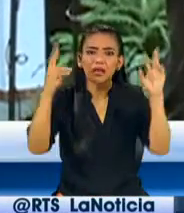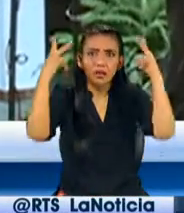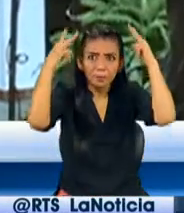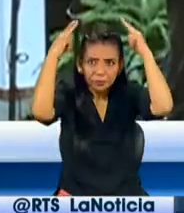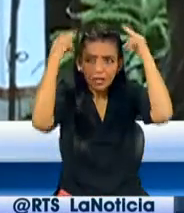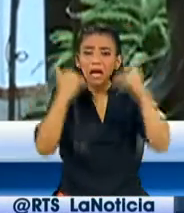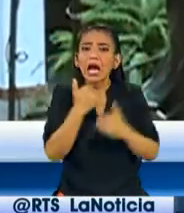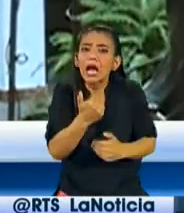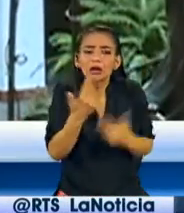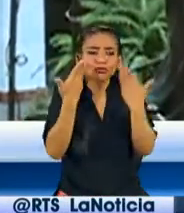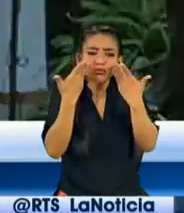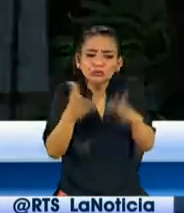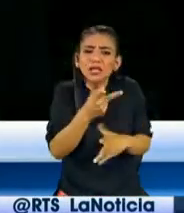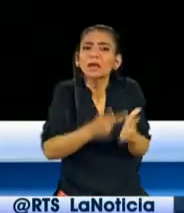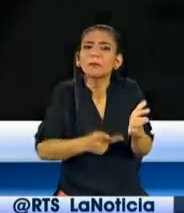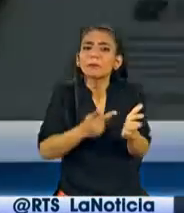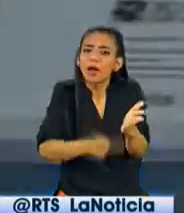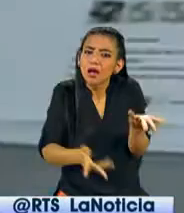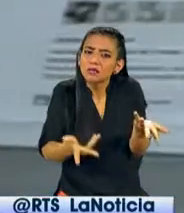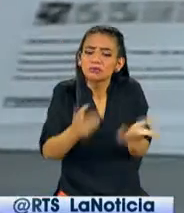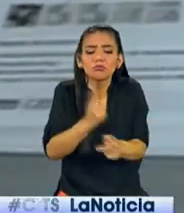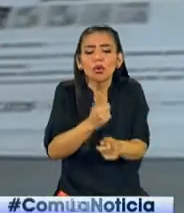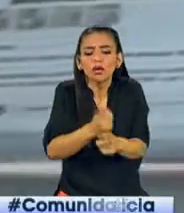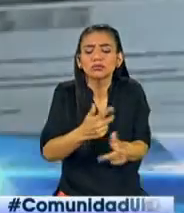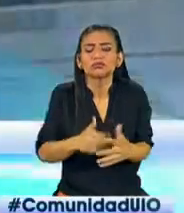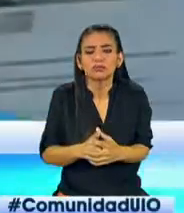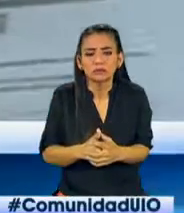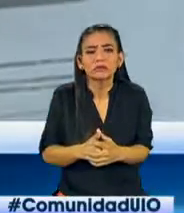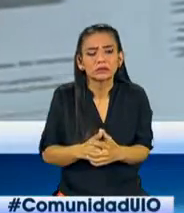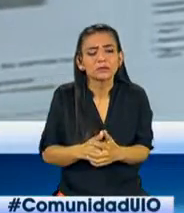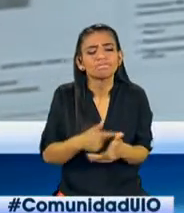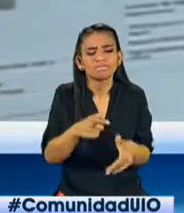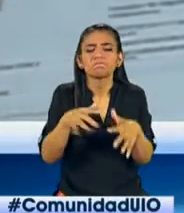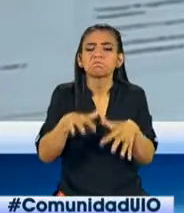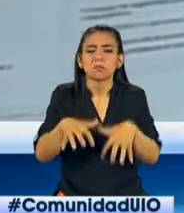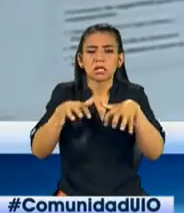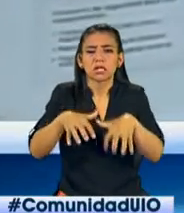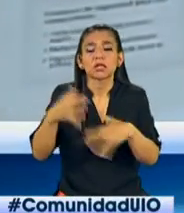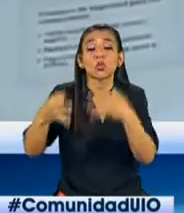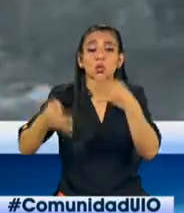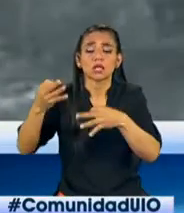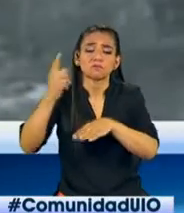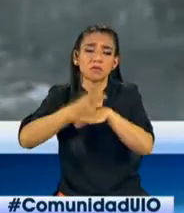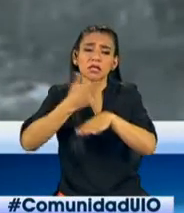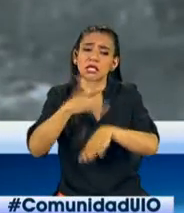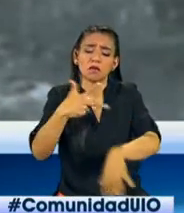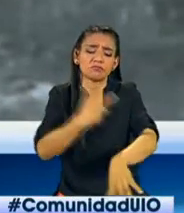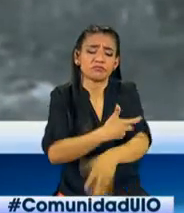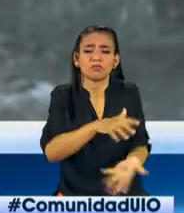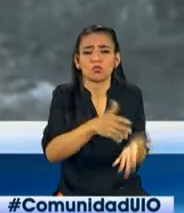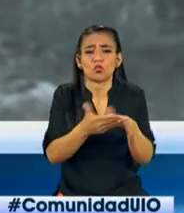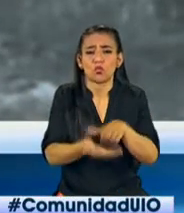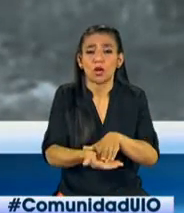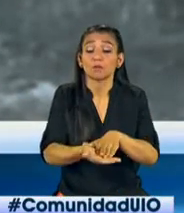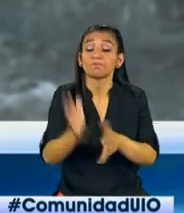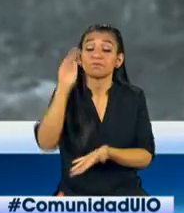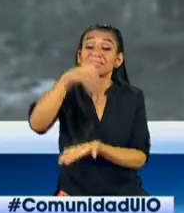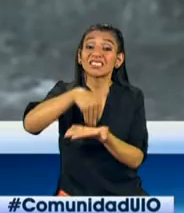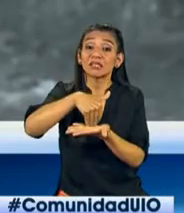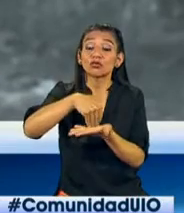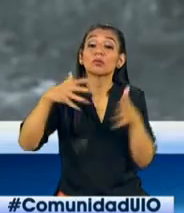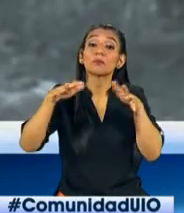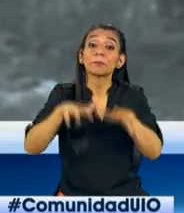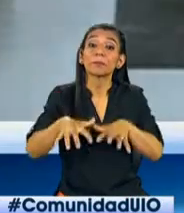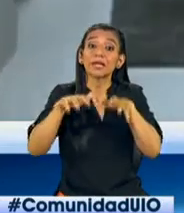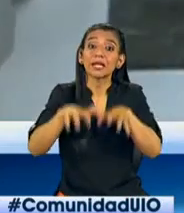que ver qué le pasaba a este animal. Atena, la pitbull, fue sacrificada por orden del juez. El Centro de Adiestramiento Canino de la Policía